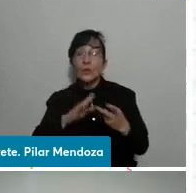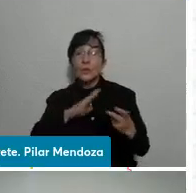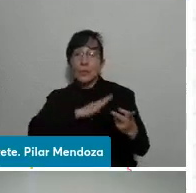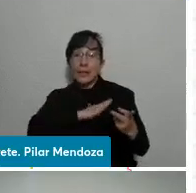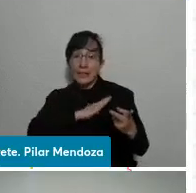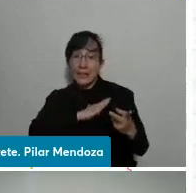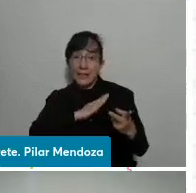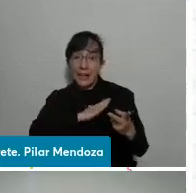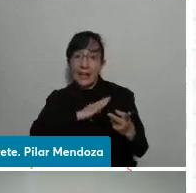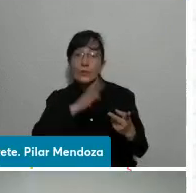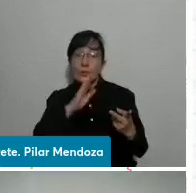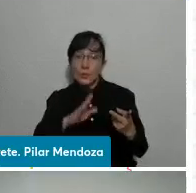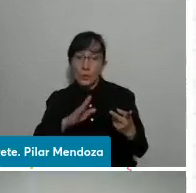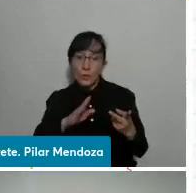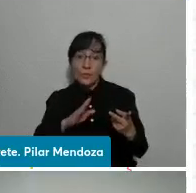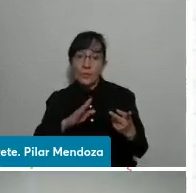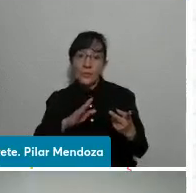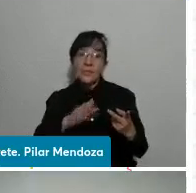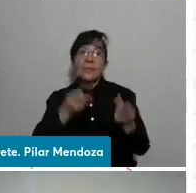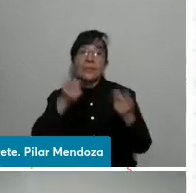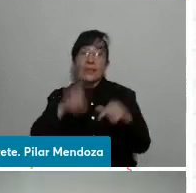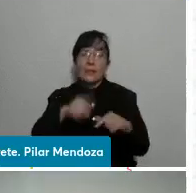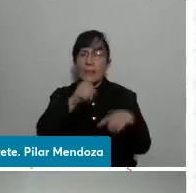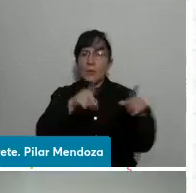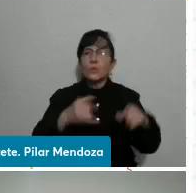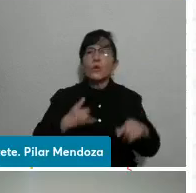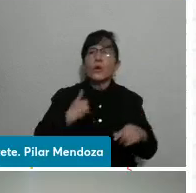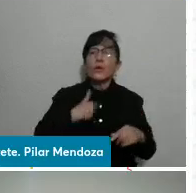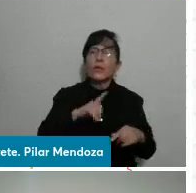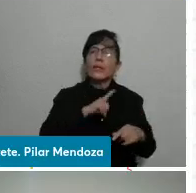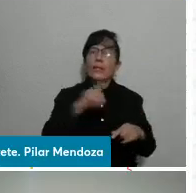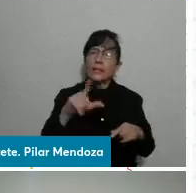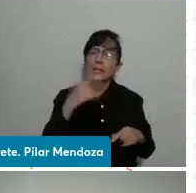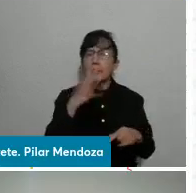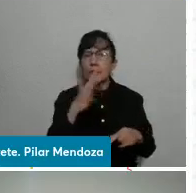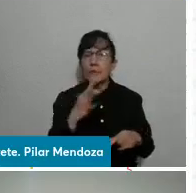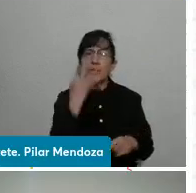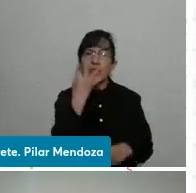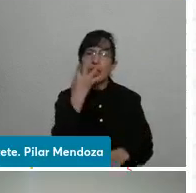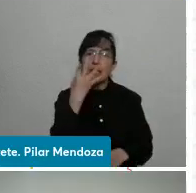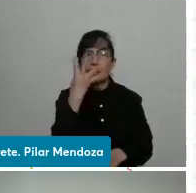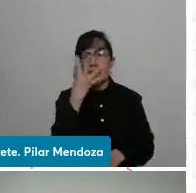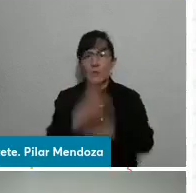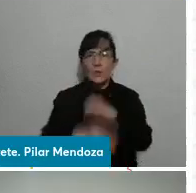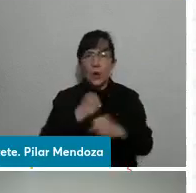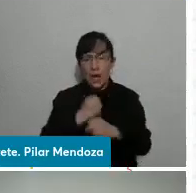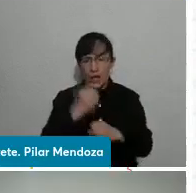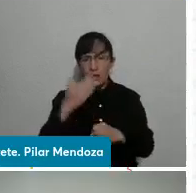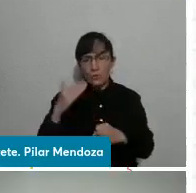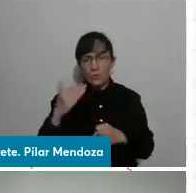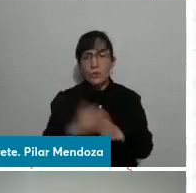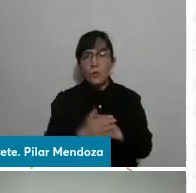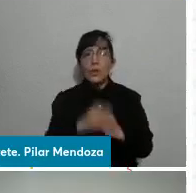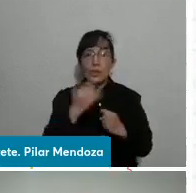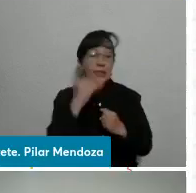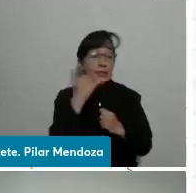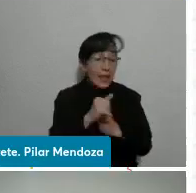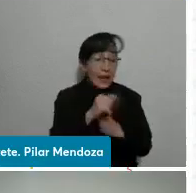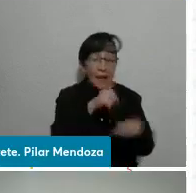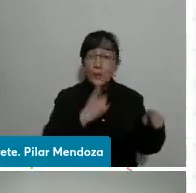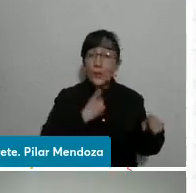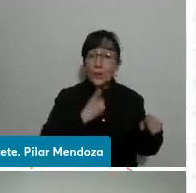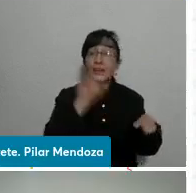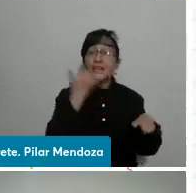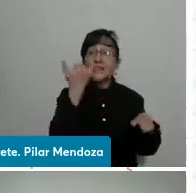líderes, ¿ya? Esto lo venimos desarrollando hace más o menos unos 3-4 años. Y hay unos chicos ya líderes que